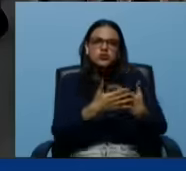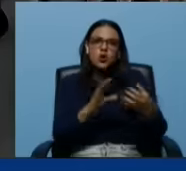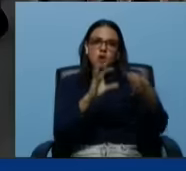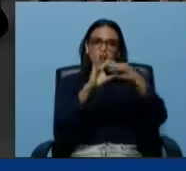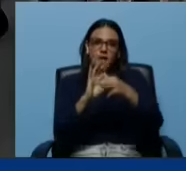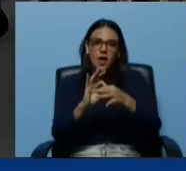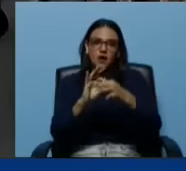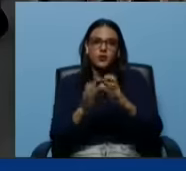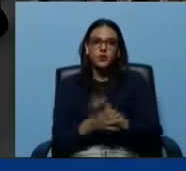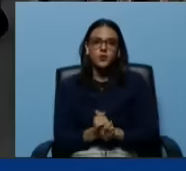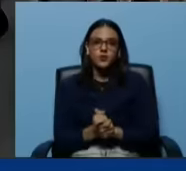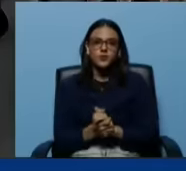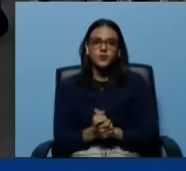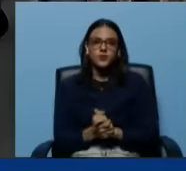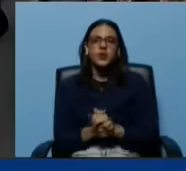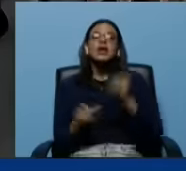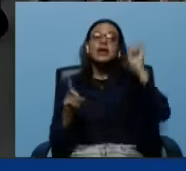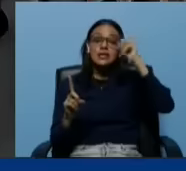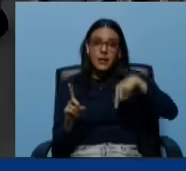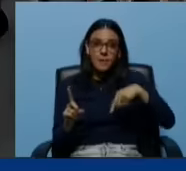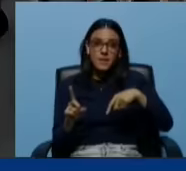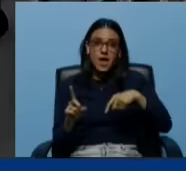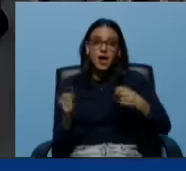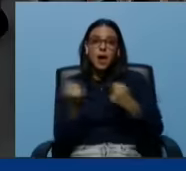Maduro. Y al mismo tiempo,